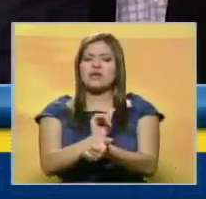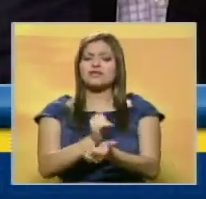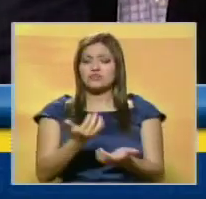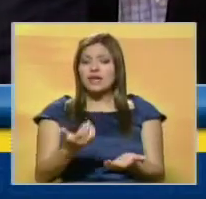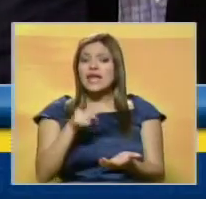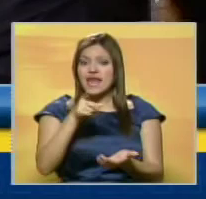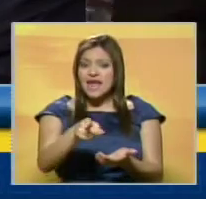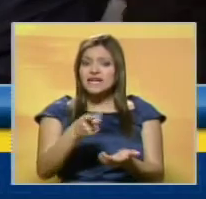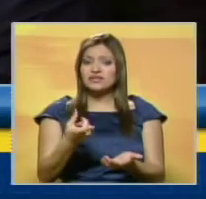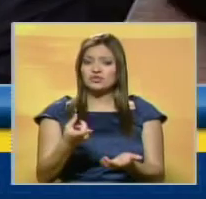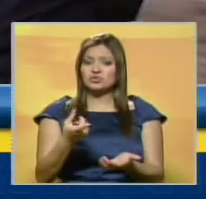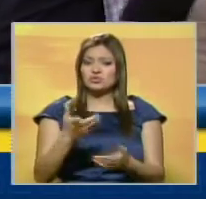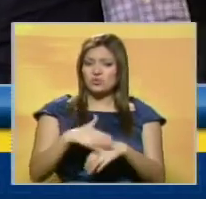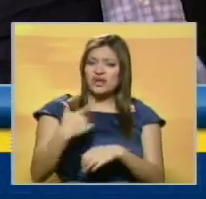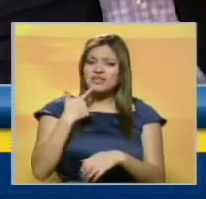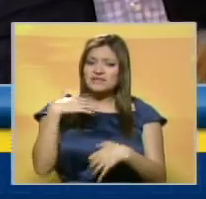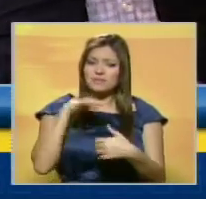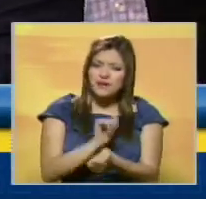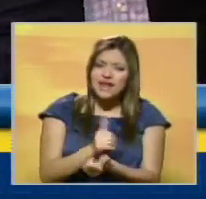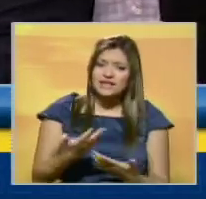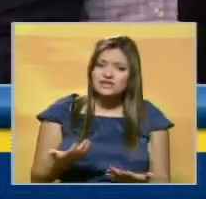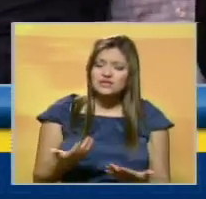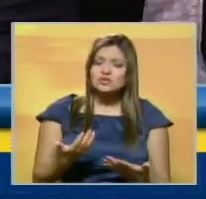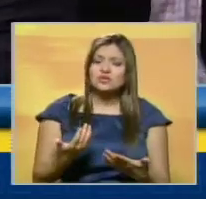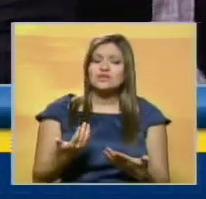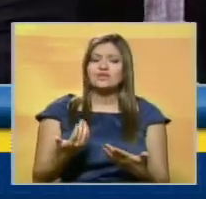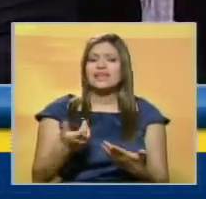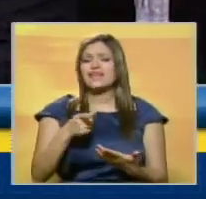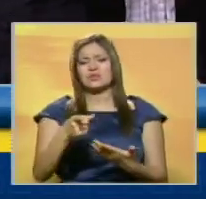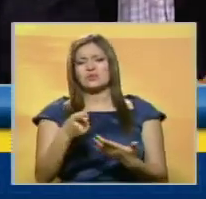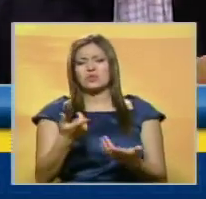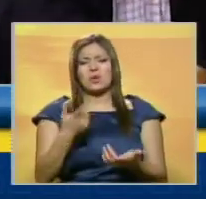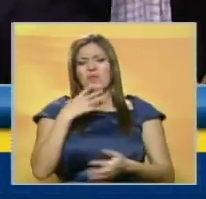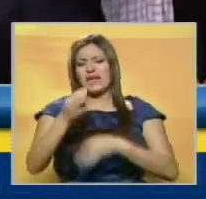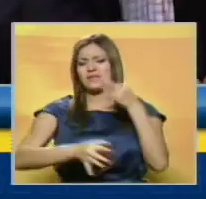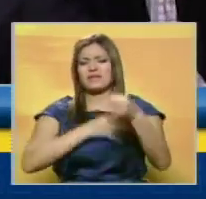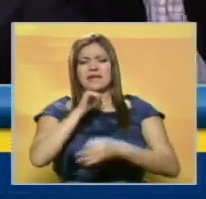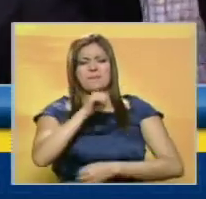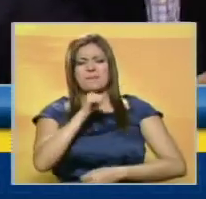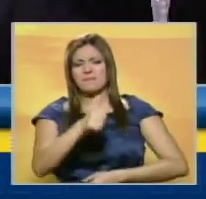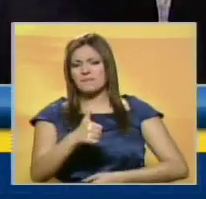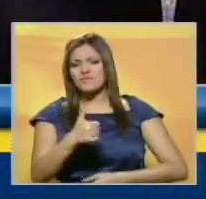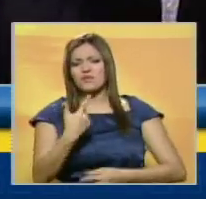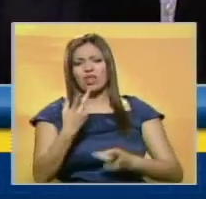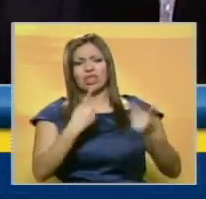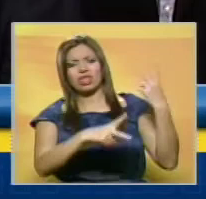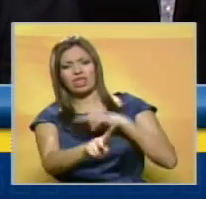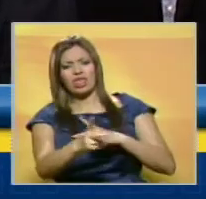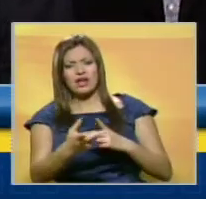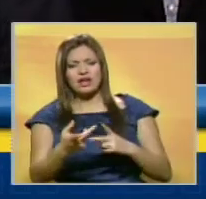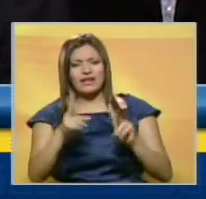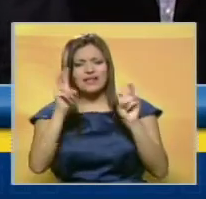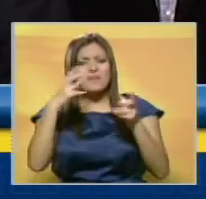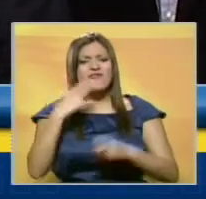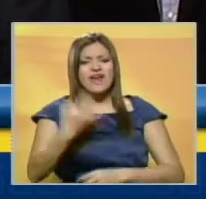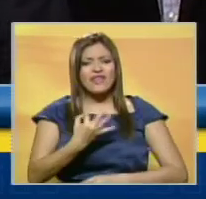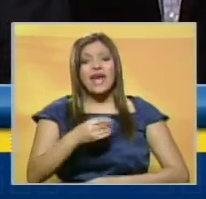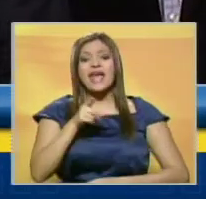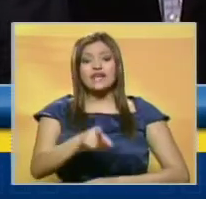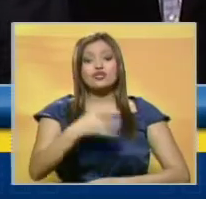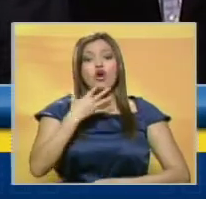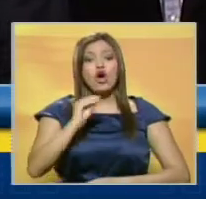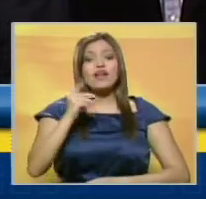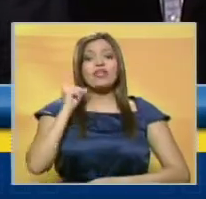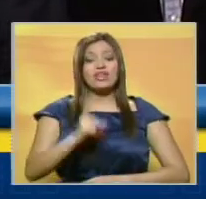justificar esa detención una versión retorcida de los hechos. Esos muchachos tienen que